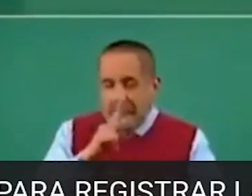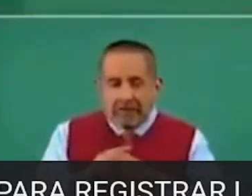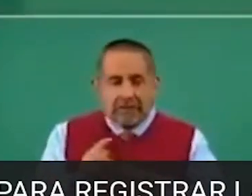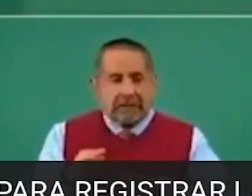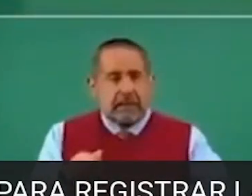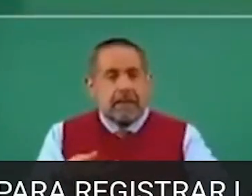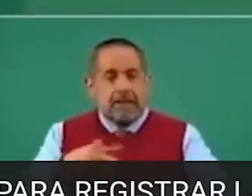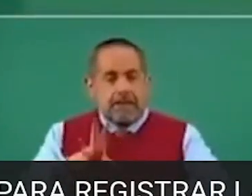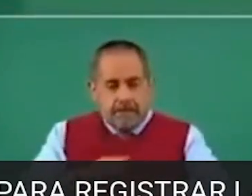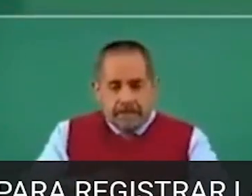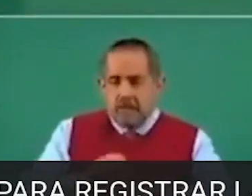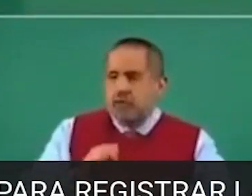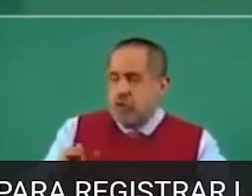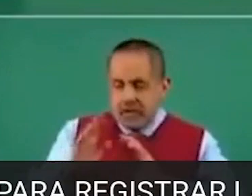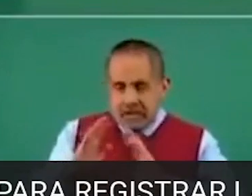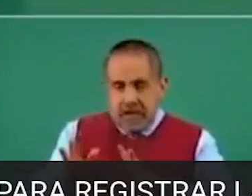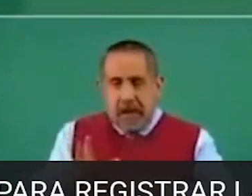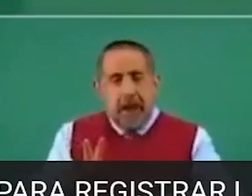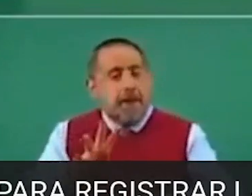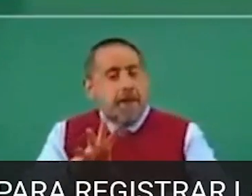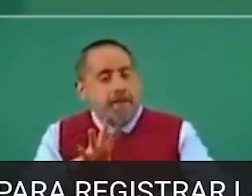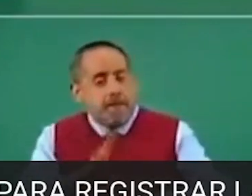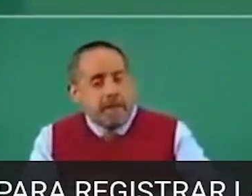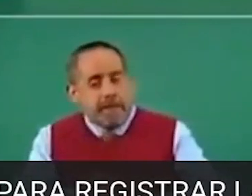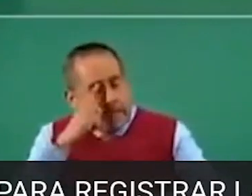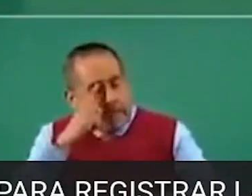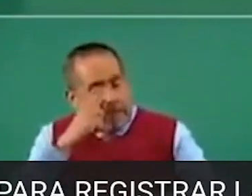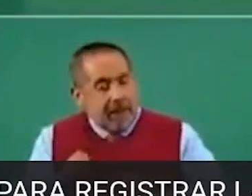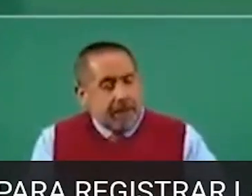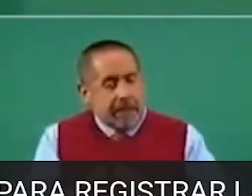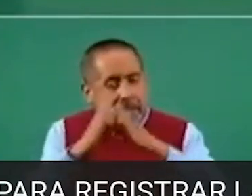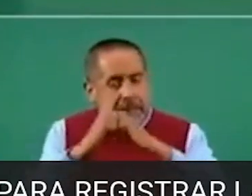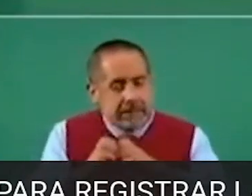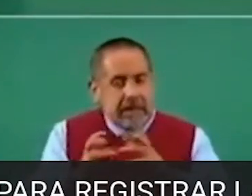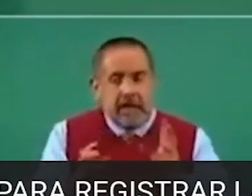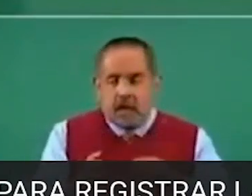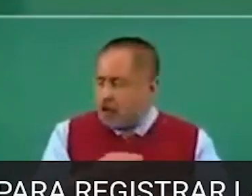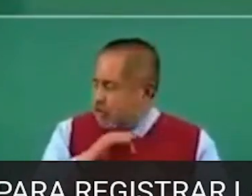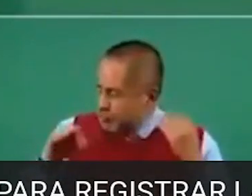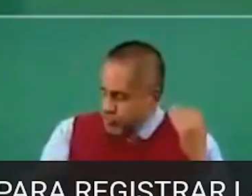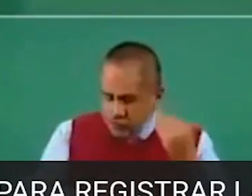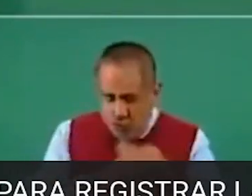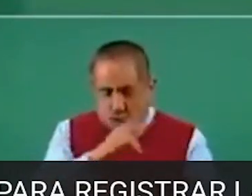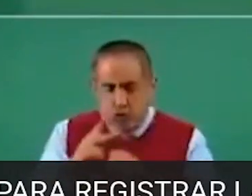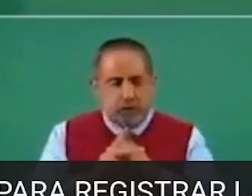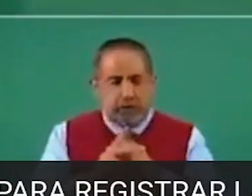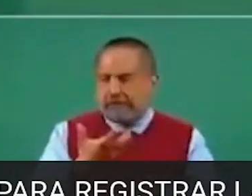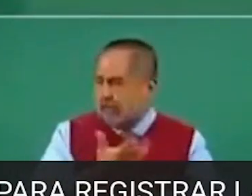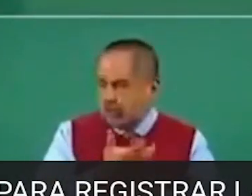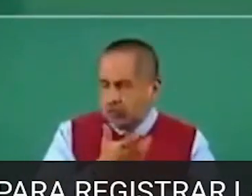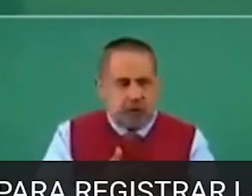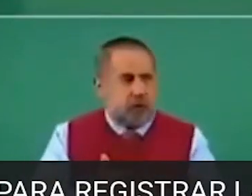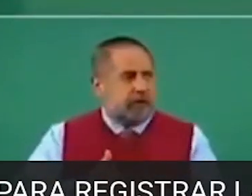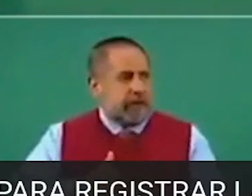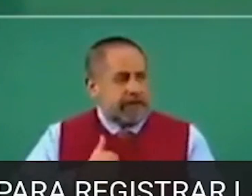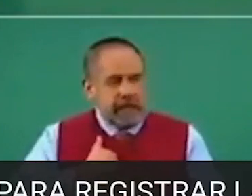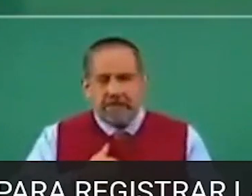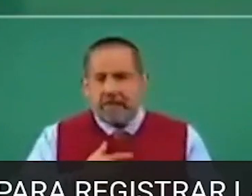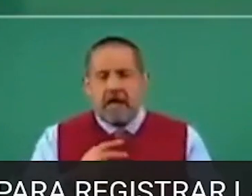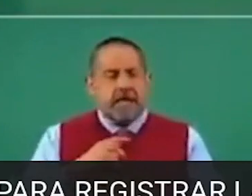dado autorización, es una autorización de uso en emergencias. En todos los países, Estados Unidos,